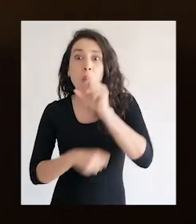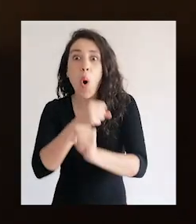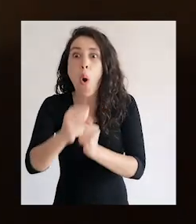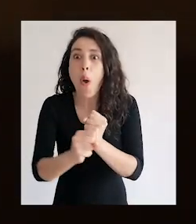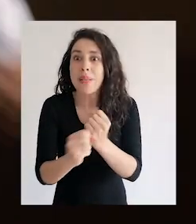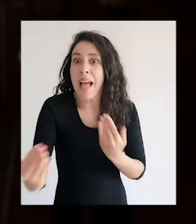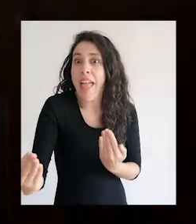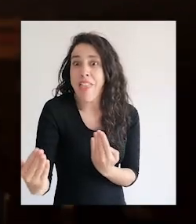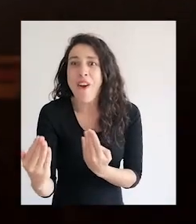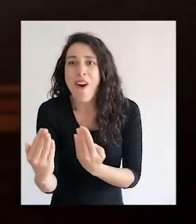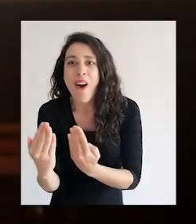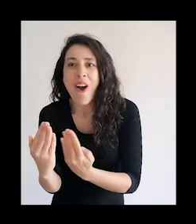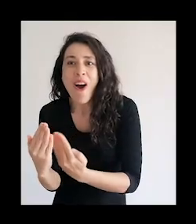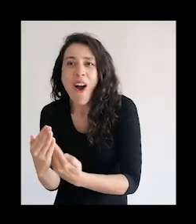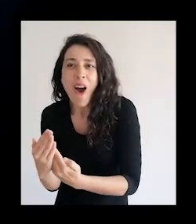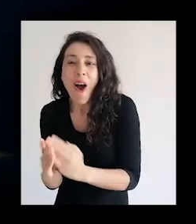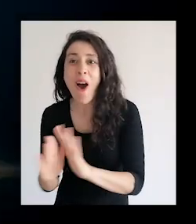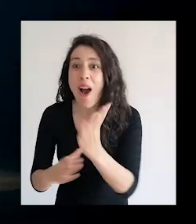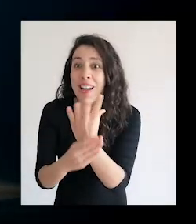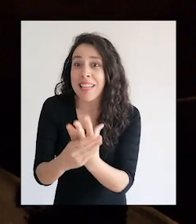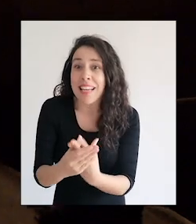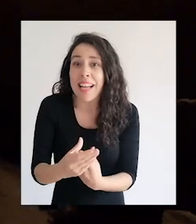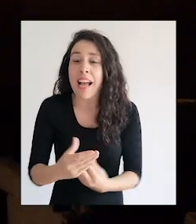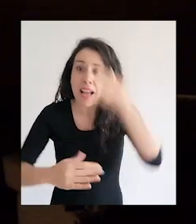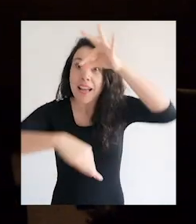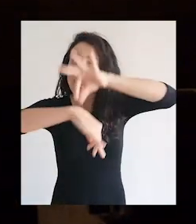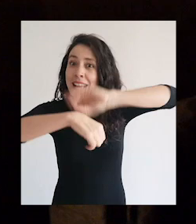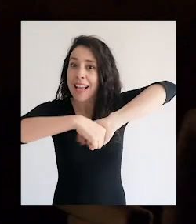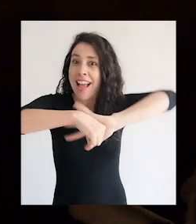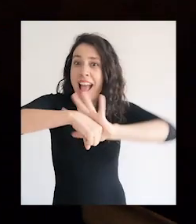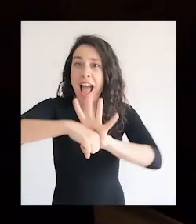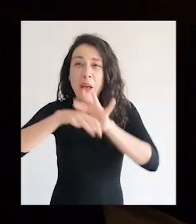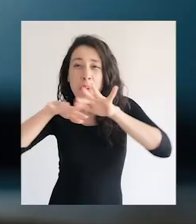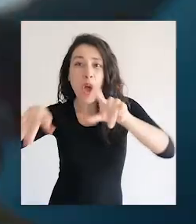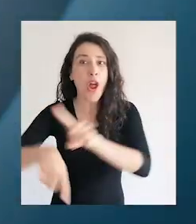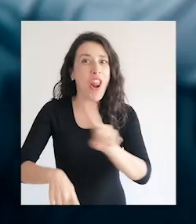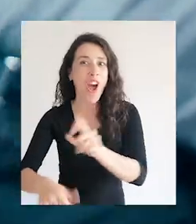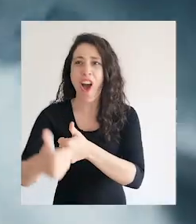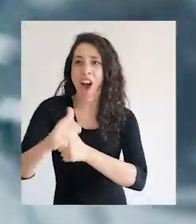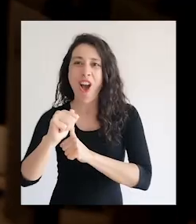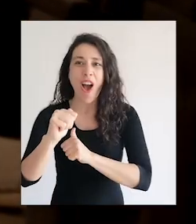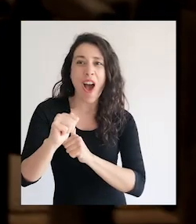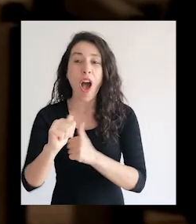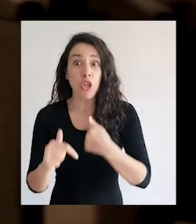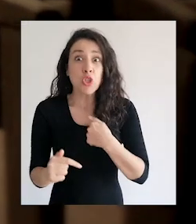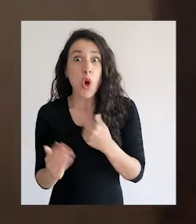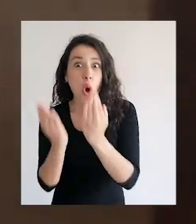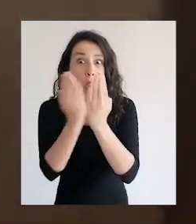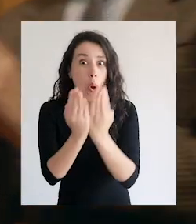aunque quede poco de este año. La pandemia no nos va a